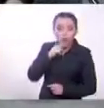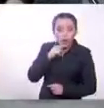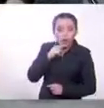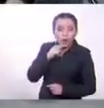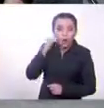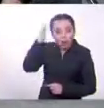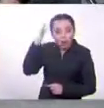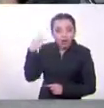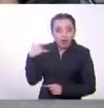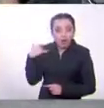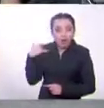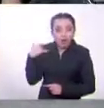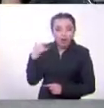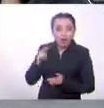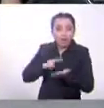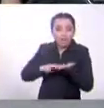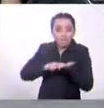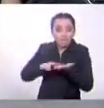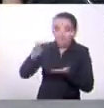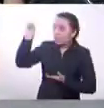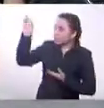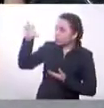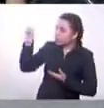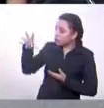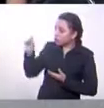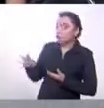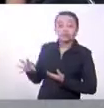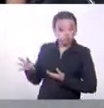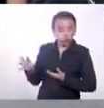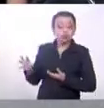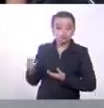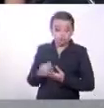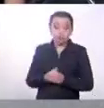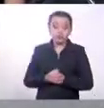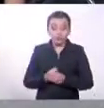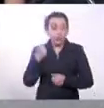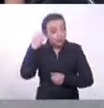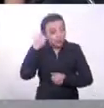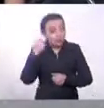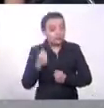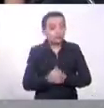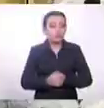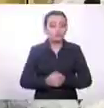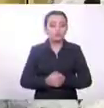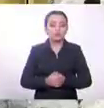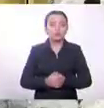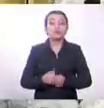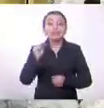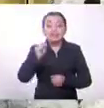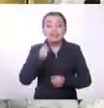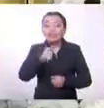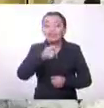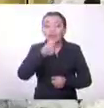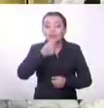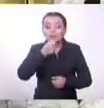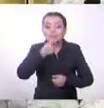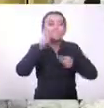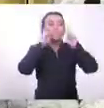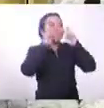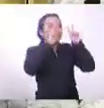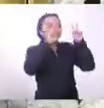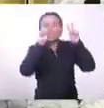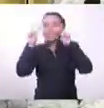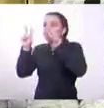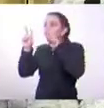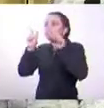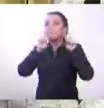Claro, Pero- las señales de tránsito Las aparecen, señales. son imágenes. Como repito, son símbolos, son códigos que nosotros traducimos sobre la base de